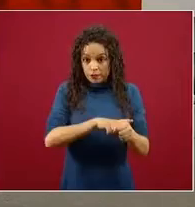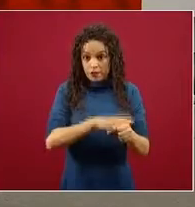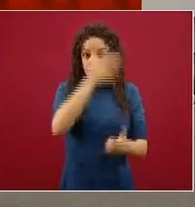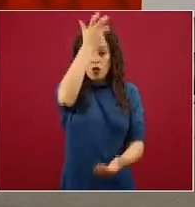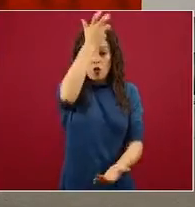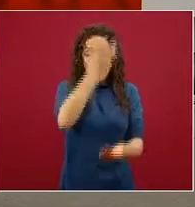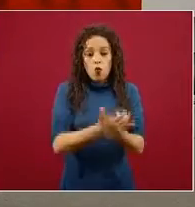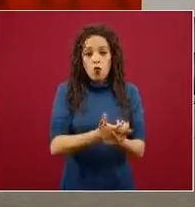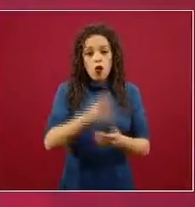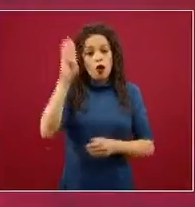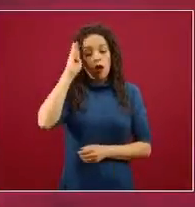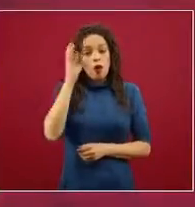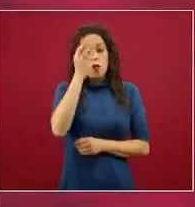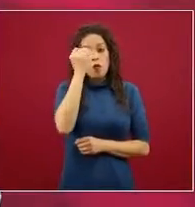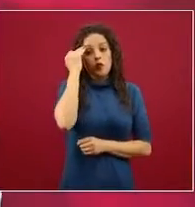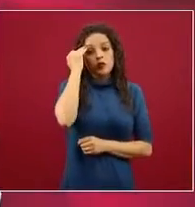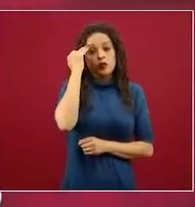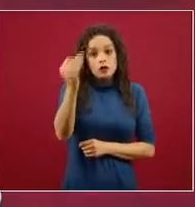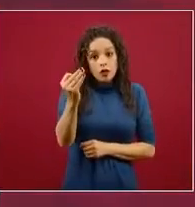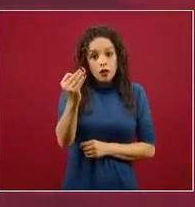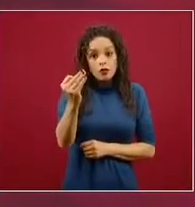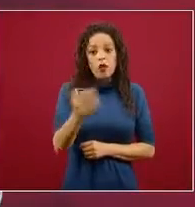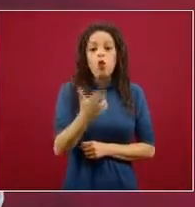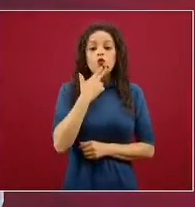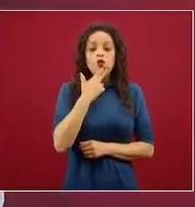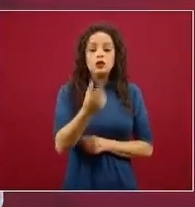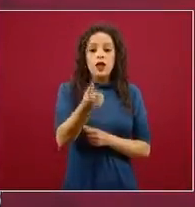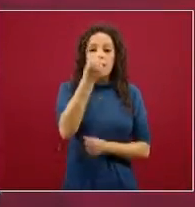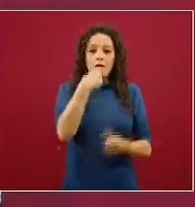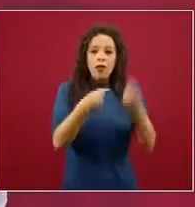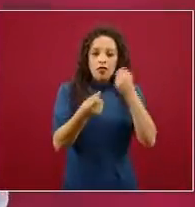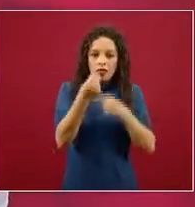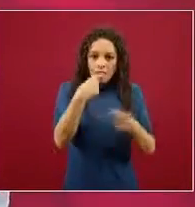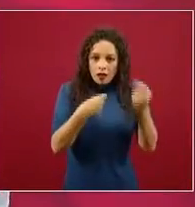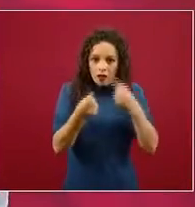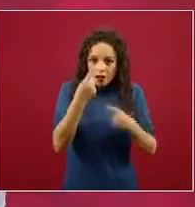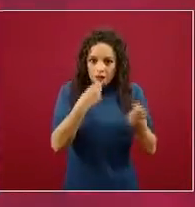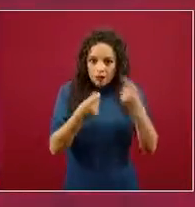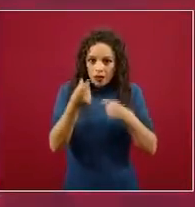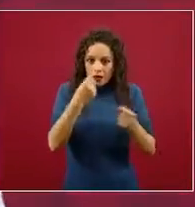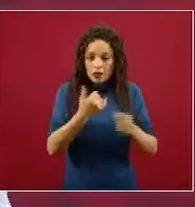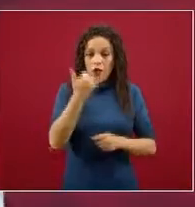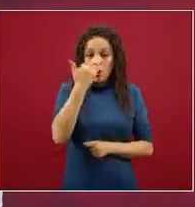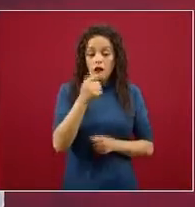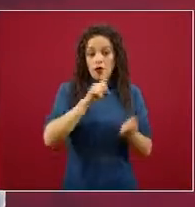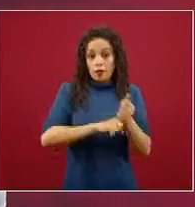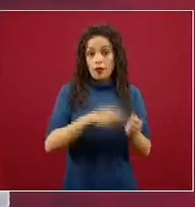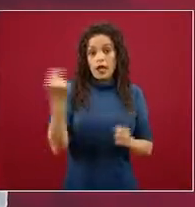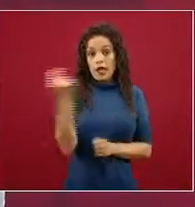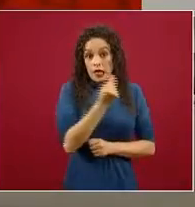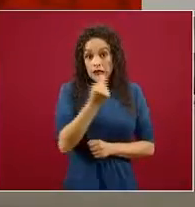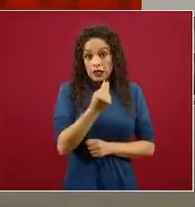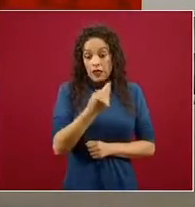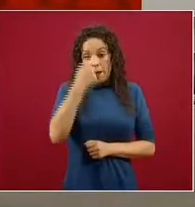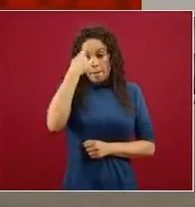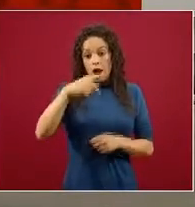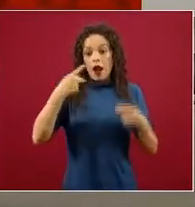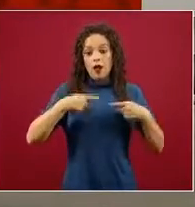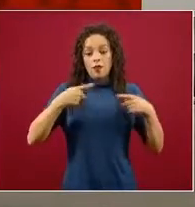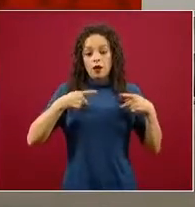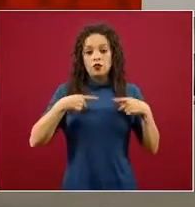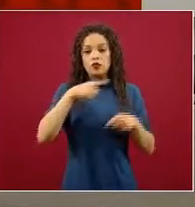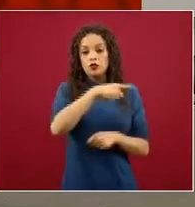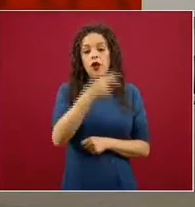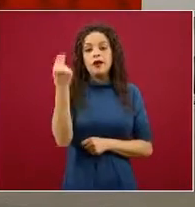reposo prolongado, el uso de ciertos medicamentos, incluidos aquellos que se necesitan para mantener a las personas en